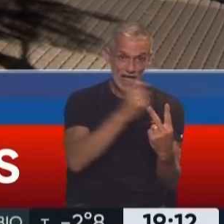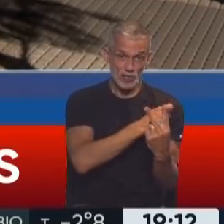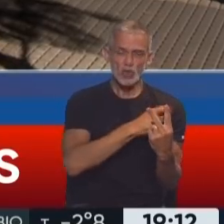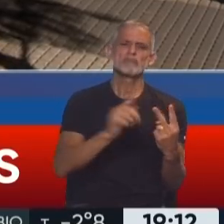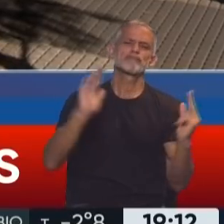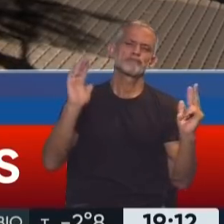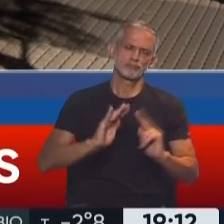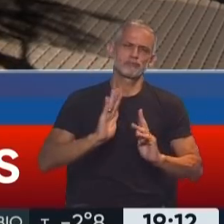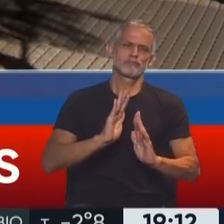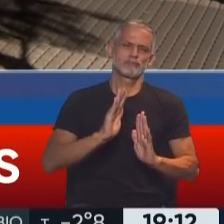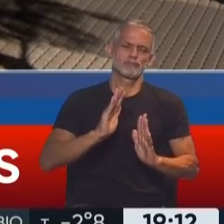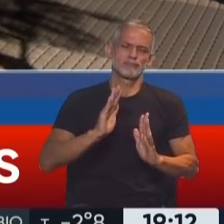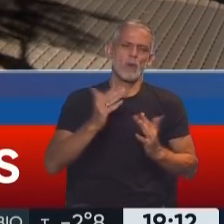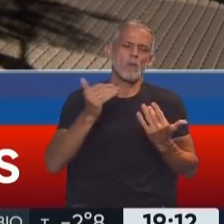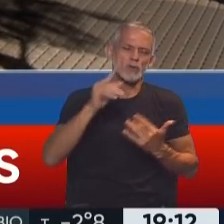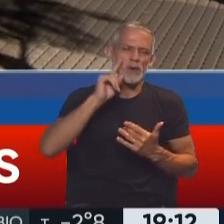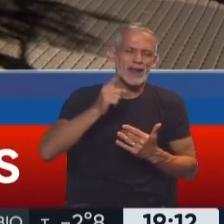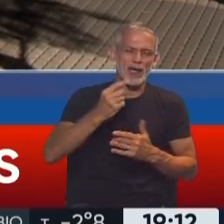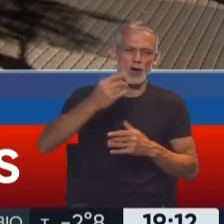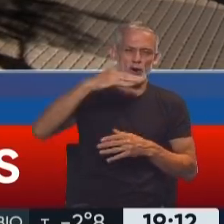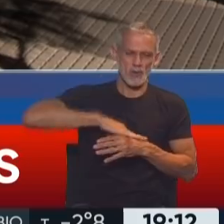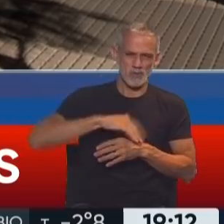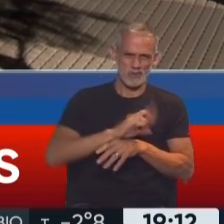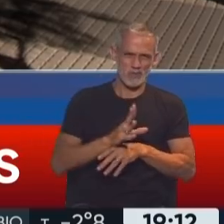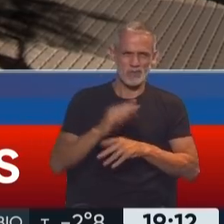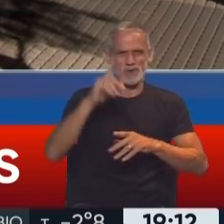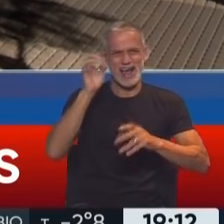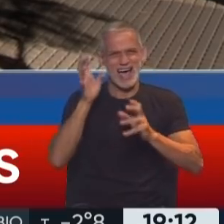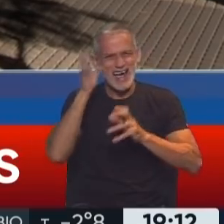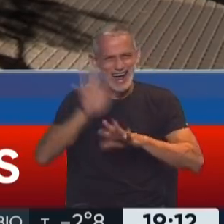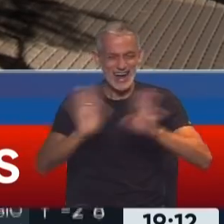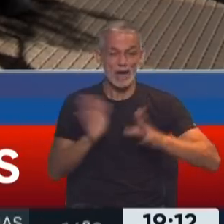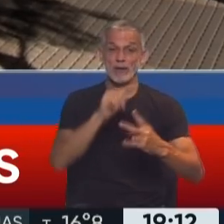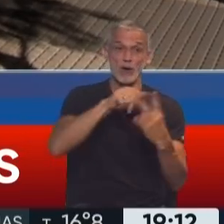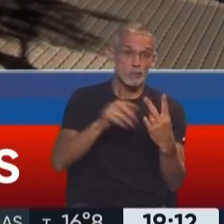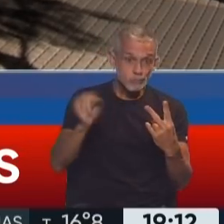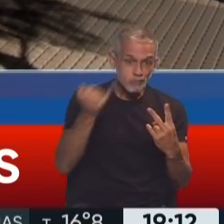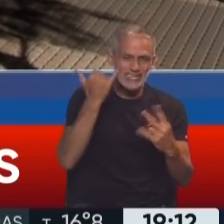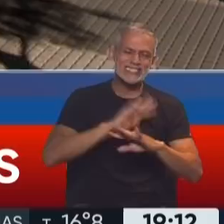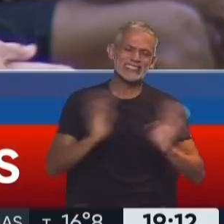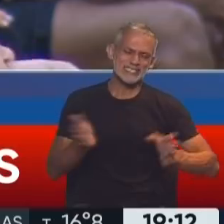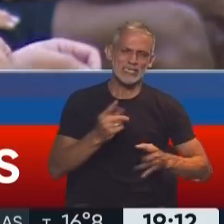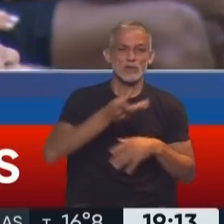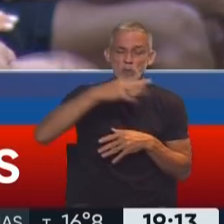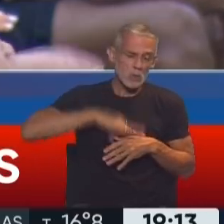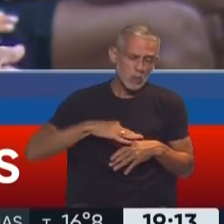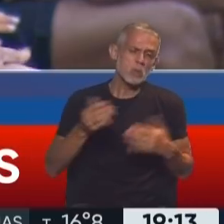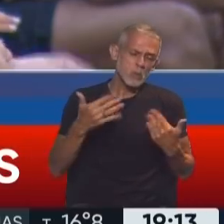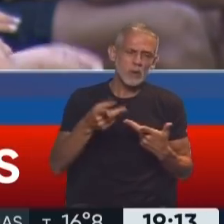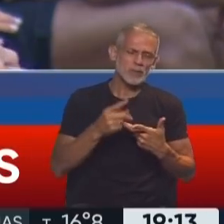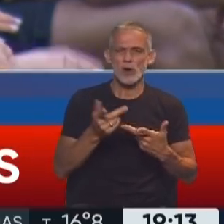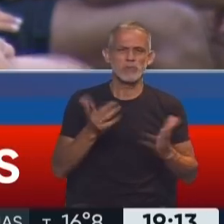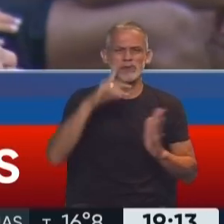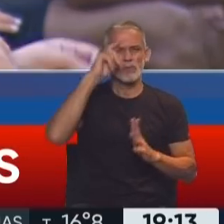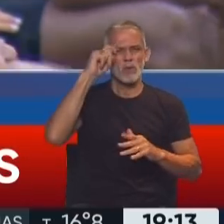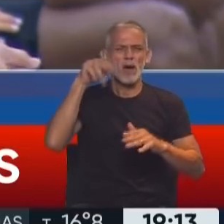disminuye significativamente los casos complicados. Con 2 dosis ya tienen asegurado que no